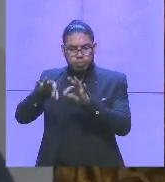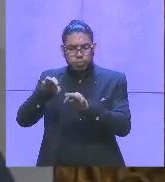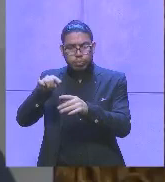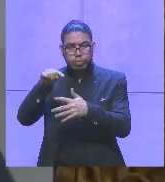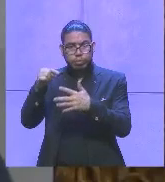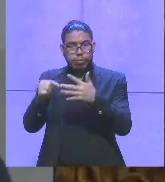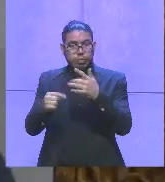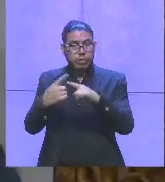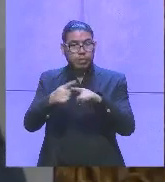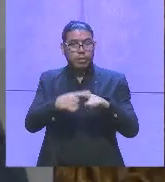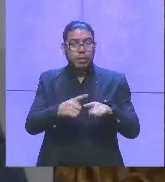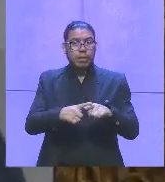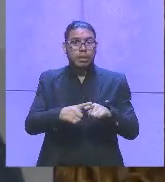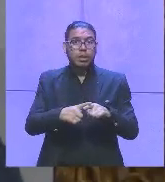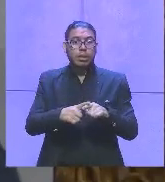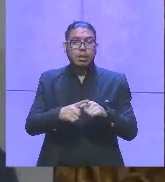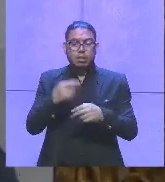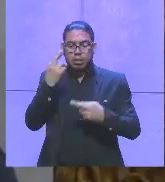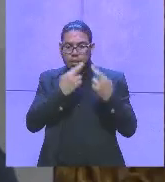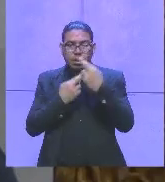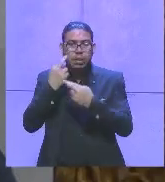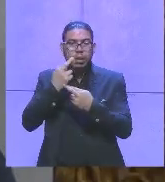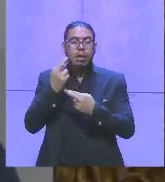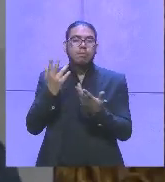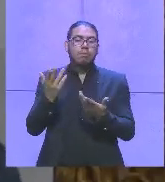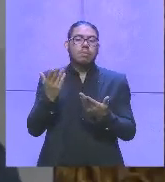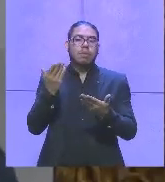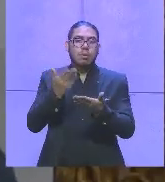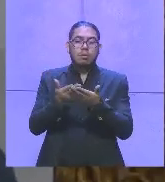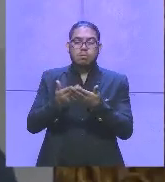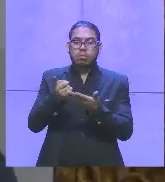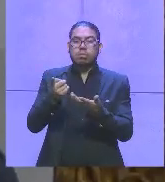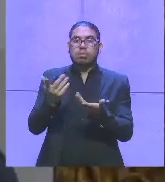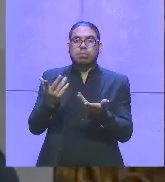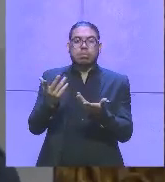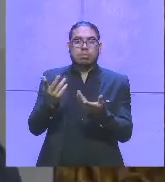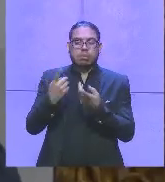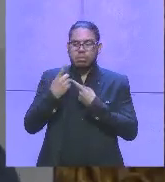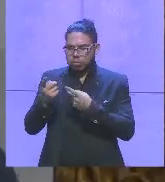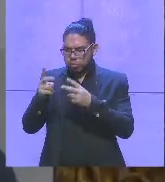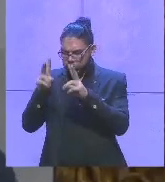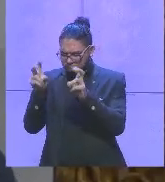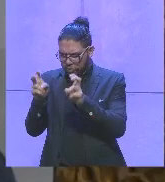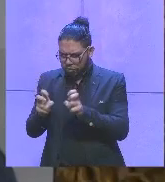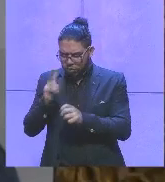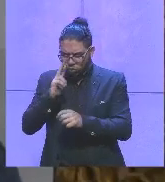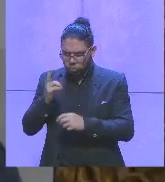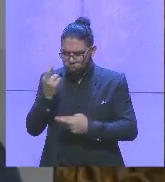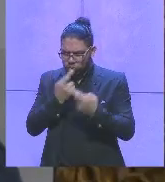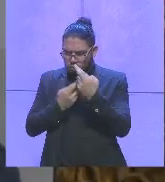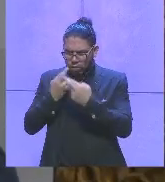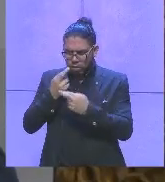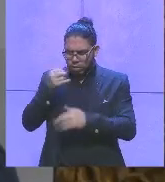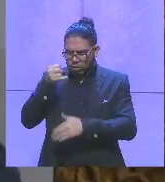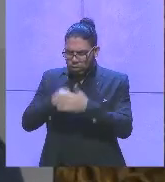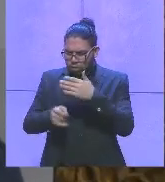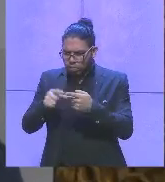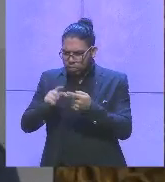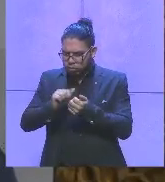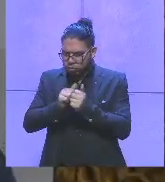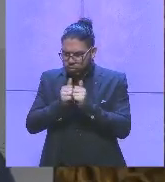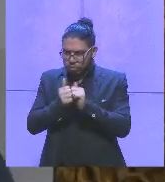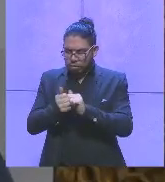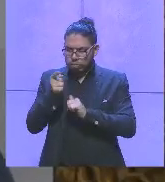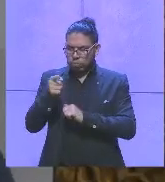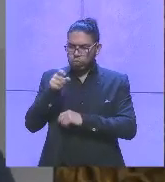sentencias, revisar los precedentes que se habían dado en esos temas y analizar la evolución de la